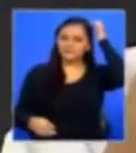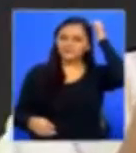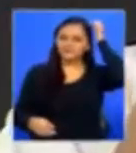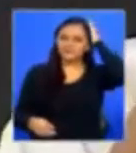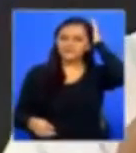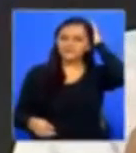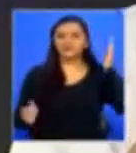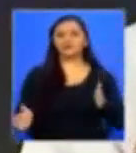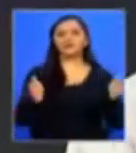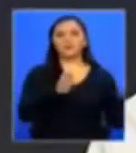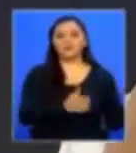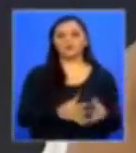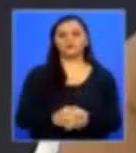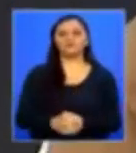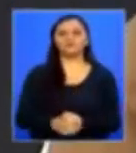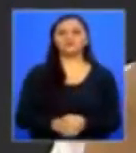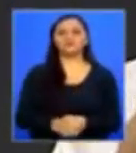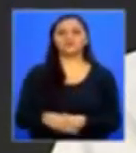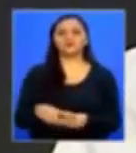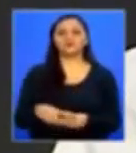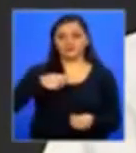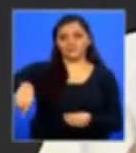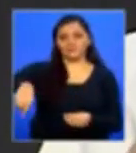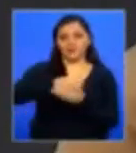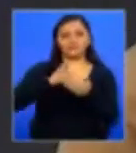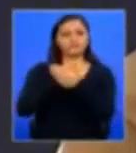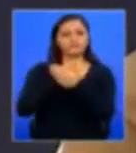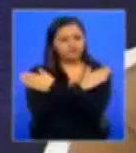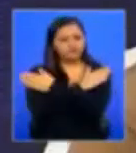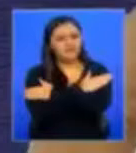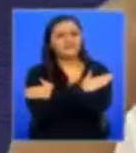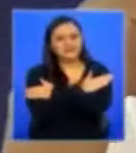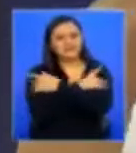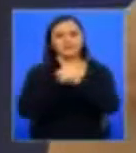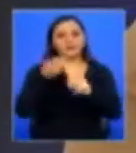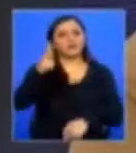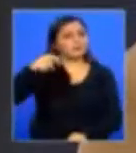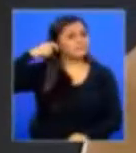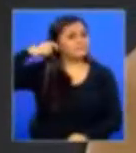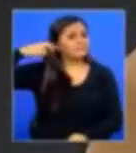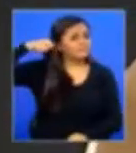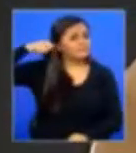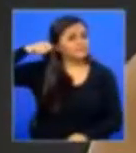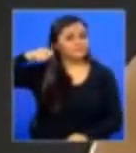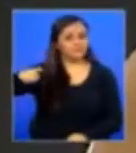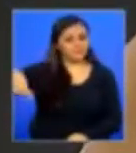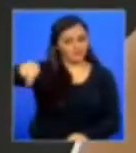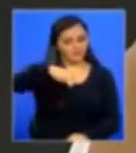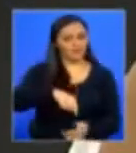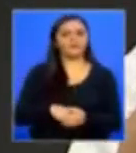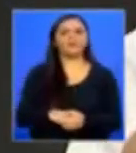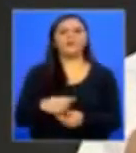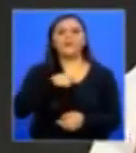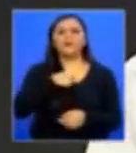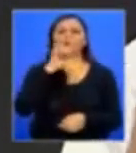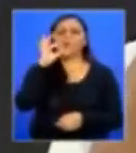Bueno, compañero, después de echarle las flores, sí, un pequeño alón de oreja para todos. Ya vamos a ver, fui a recorrer en bicicleta y ustedes saben que incluso cuando